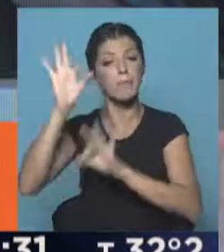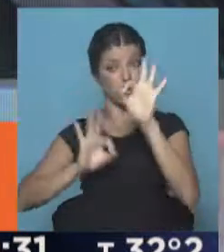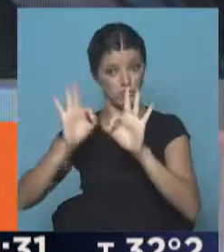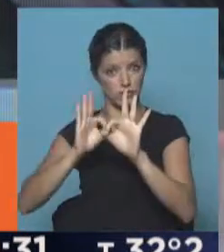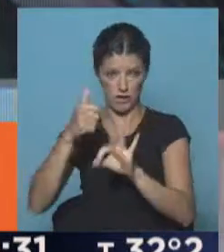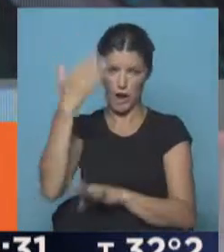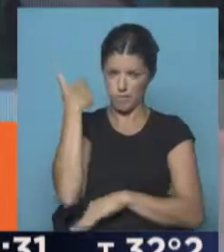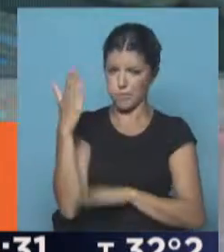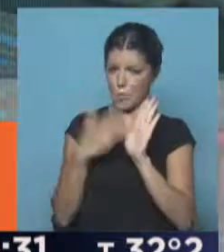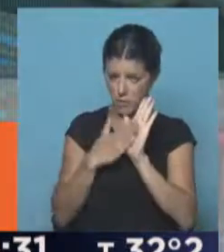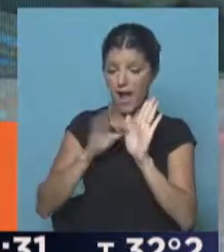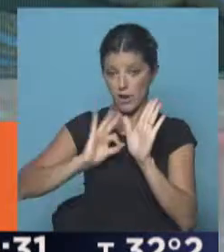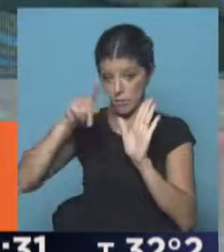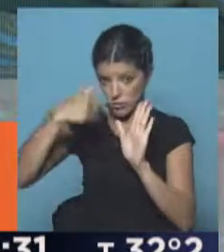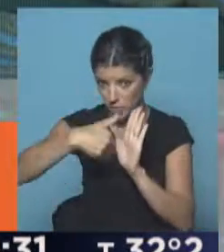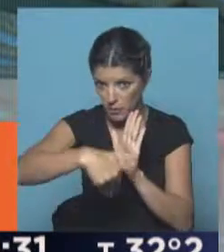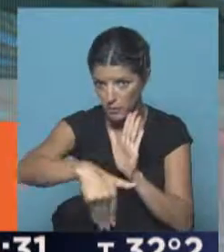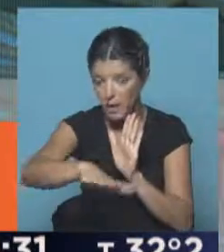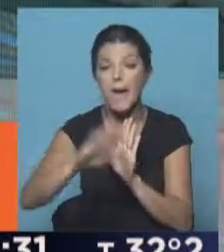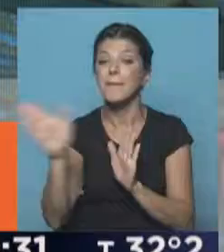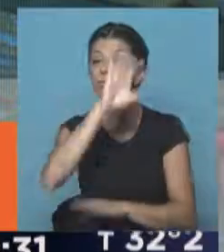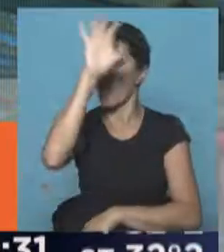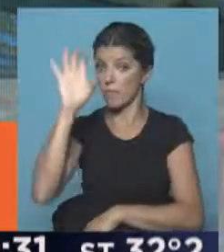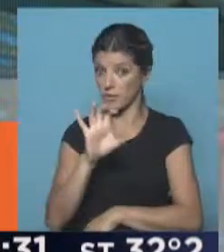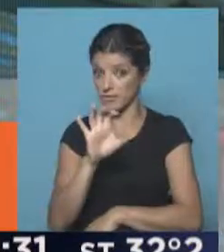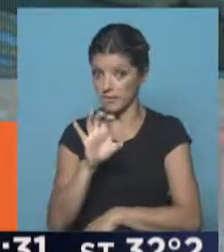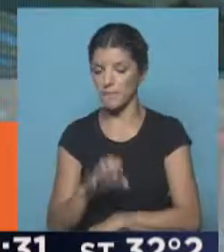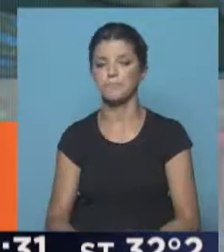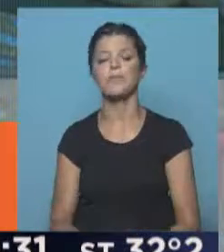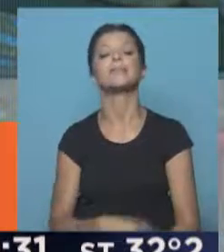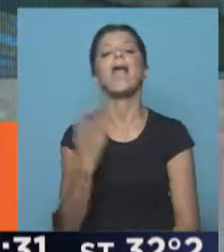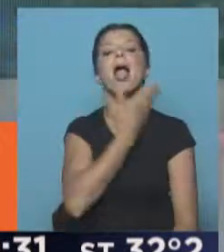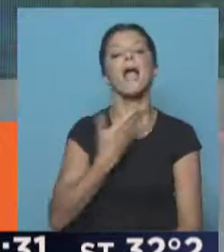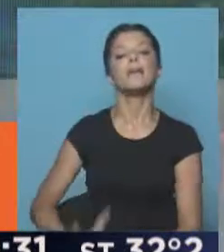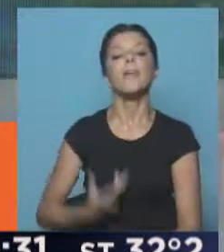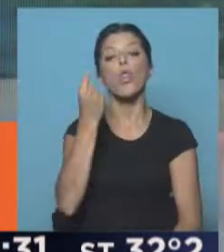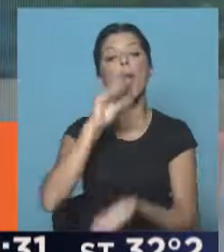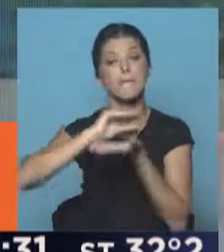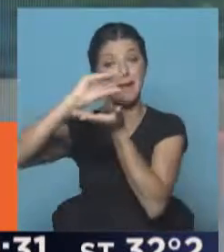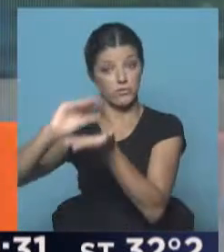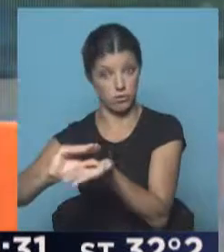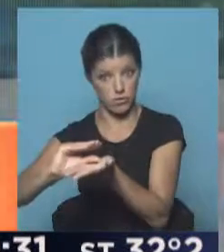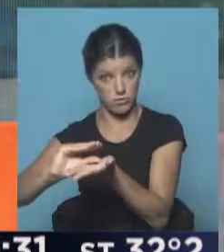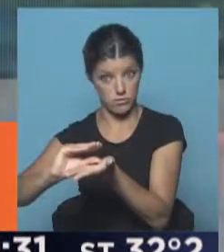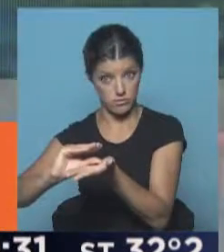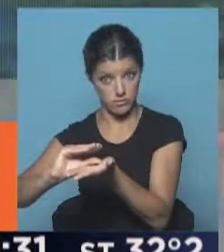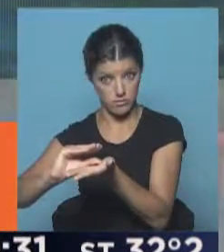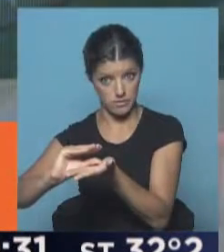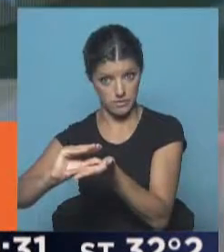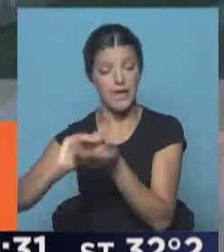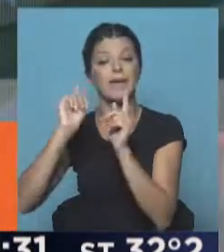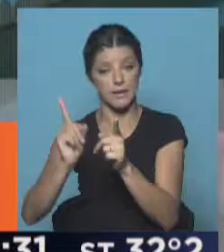piloto ahora y el año que viene lo vamos a poner desarrollo para todas las provincias pero hay una fuerte inversión del estado a través del ministerio de trabajo y el ministerio